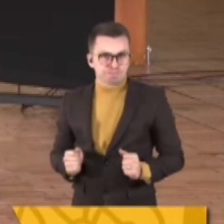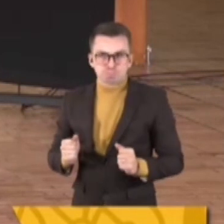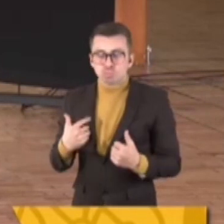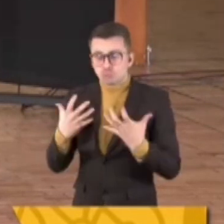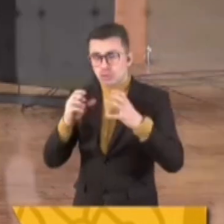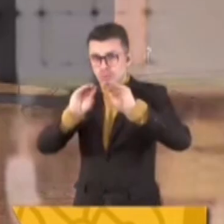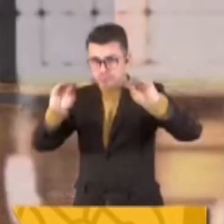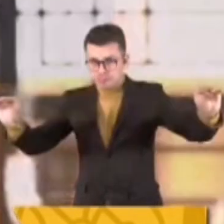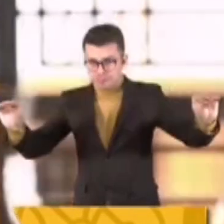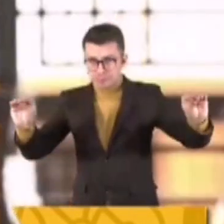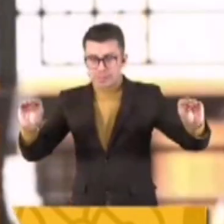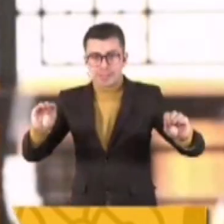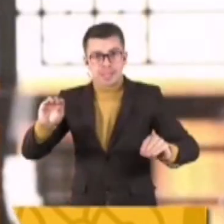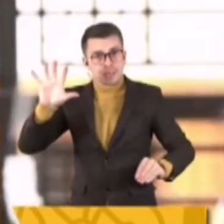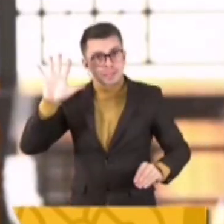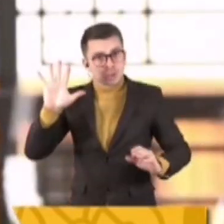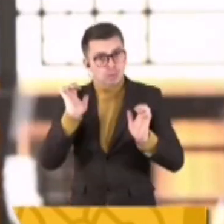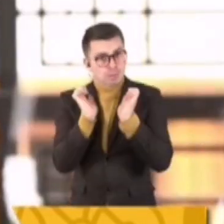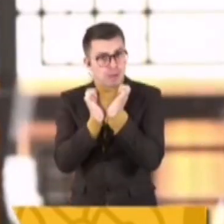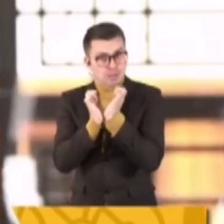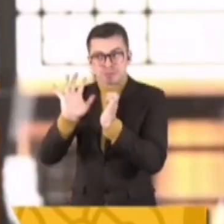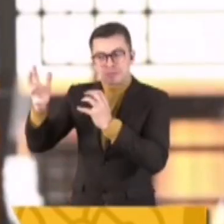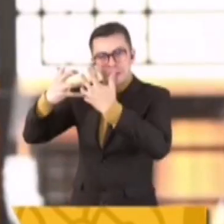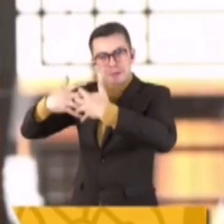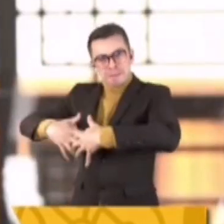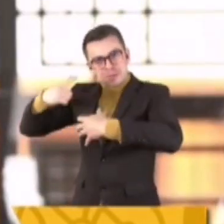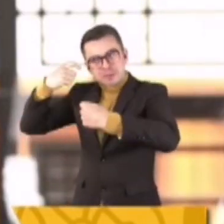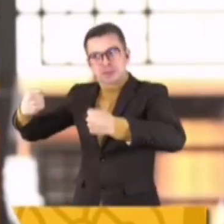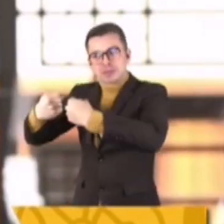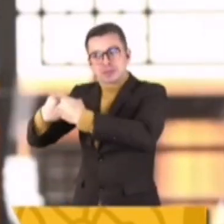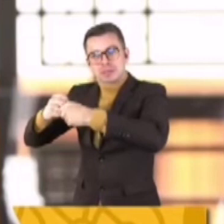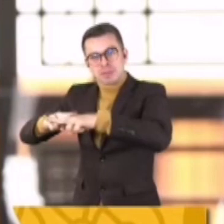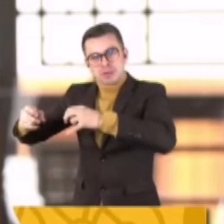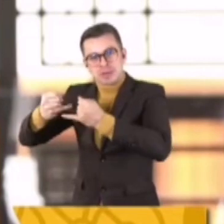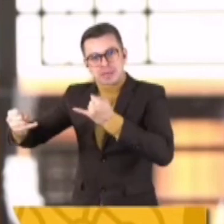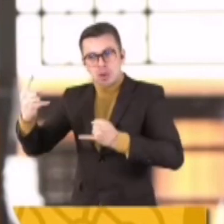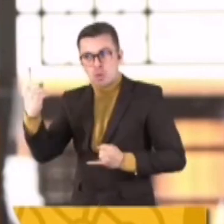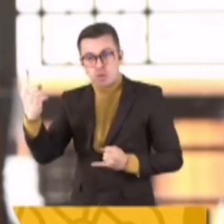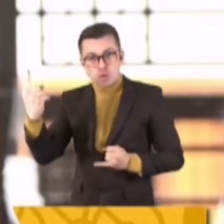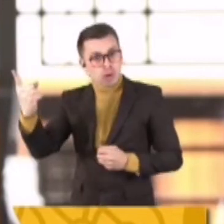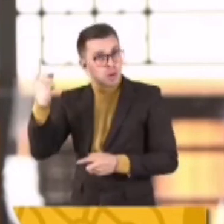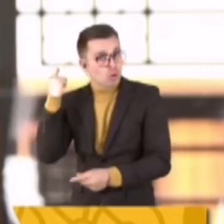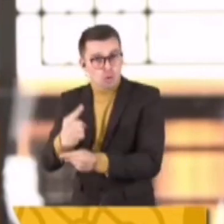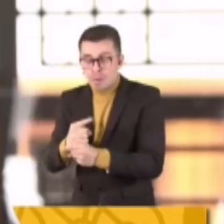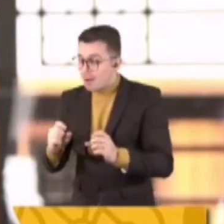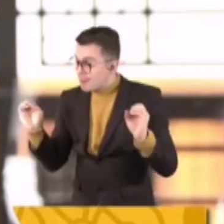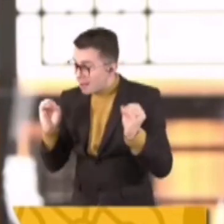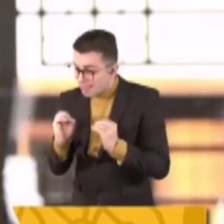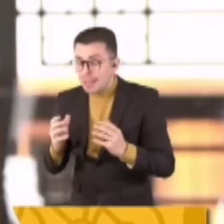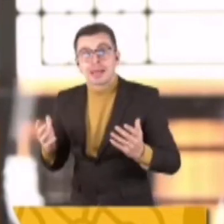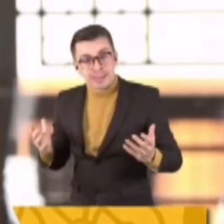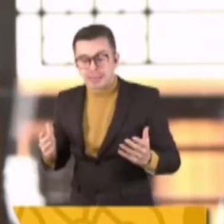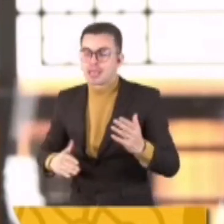sus letras. Si el 5 de mayo el consorcio Metro Línea 1 vuelve a incumplir, iniciaremos un